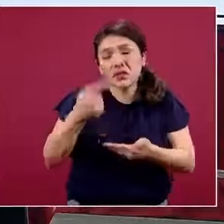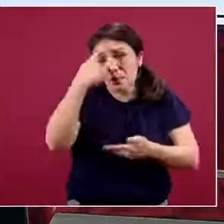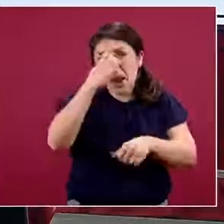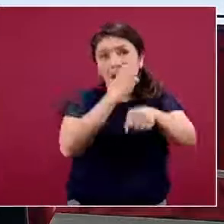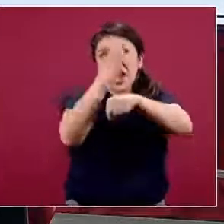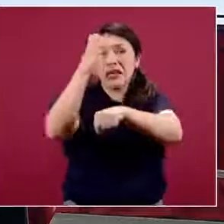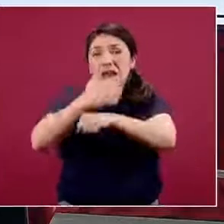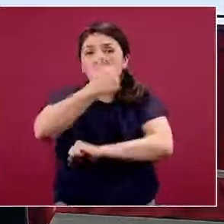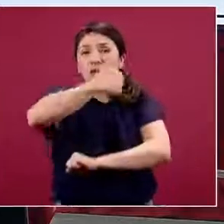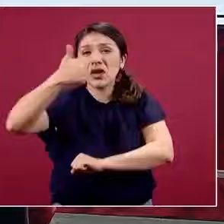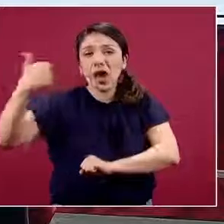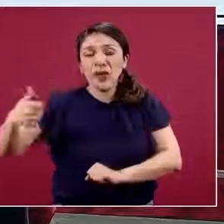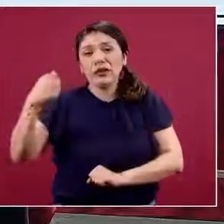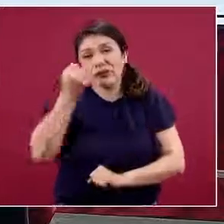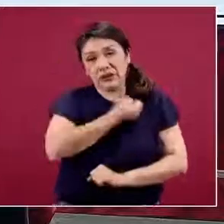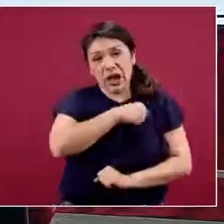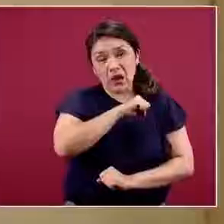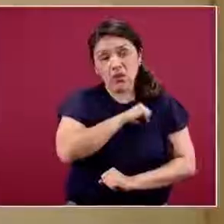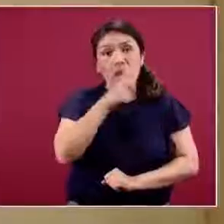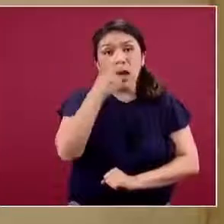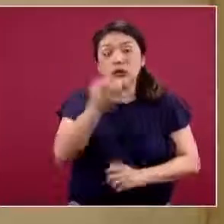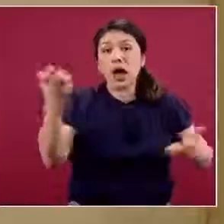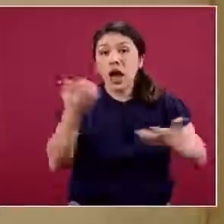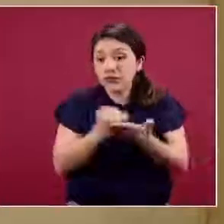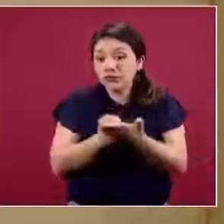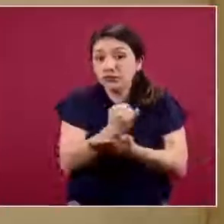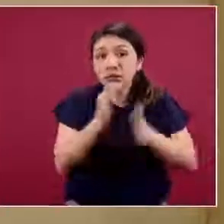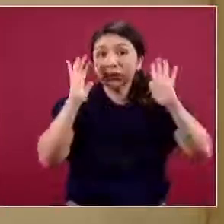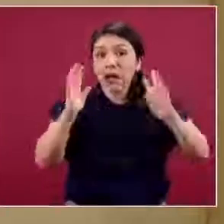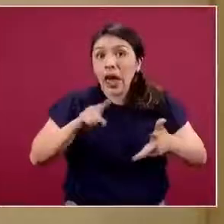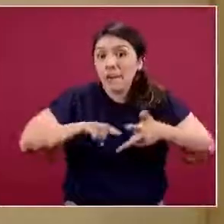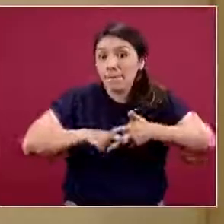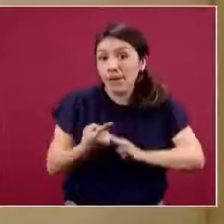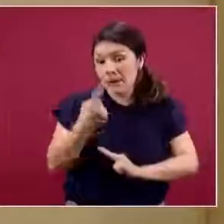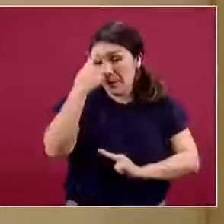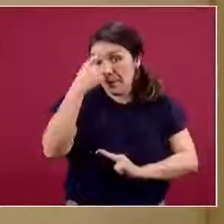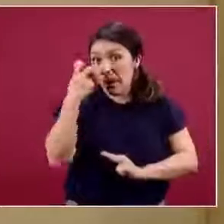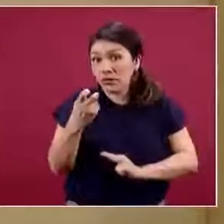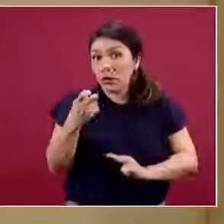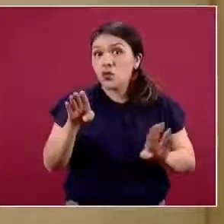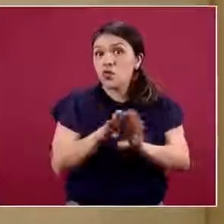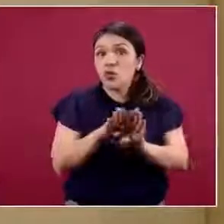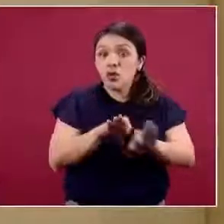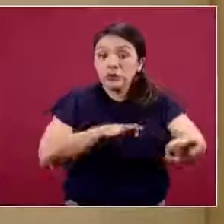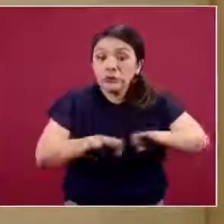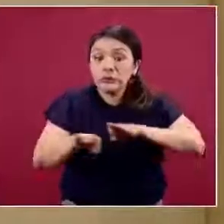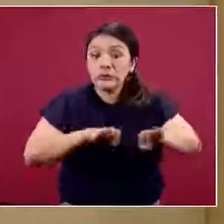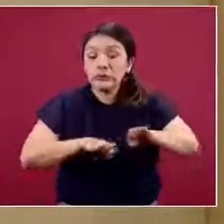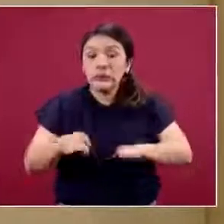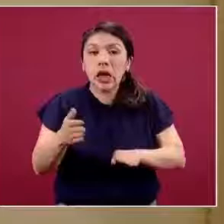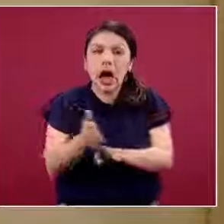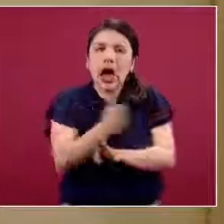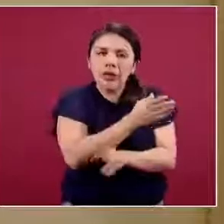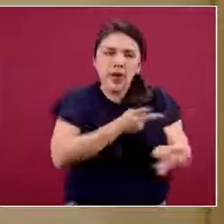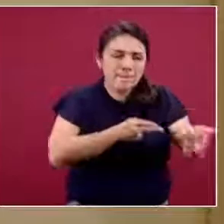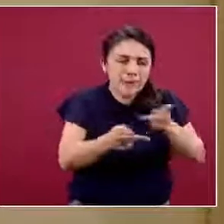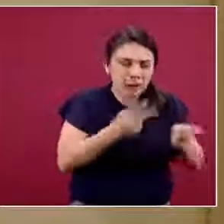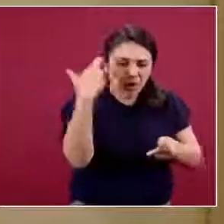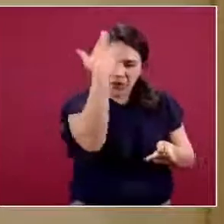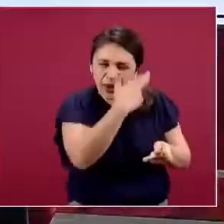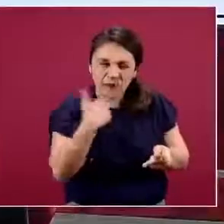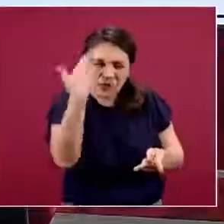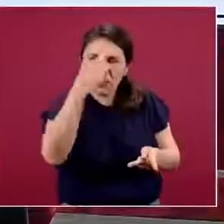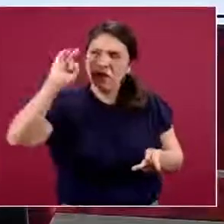salud, que a su vez detonan todos estos planes que previamente ya han estado hechos, han estado validados y revisados por